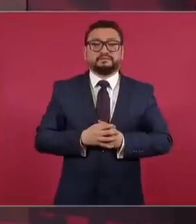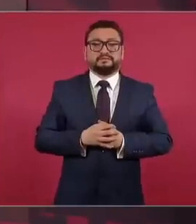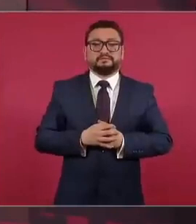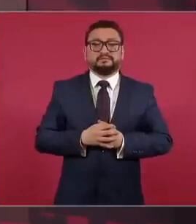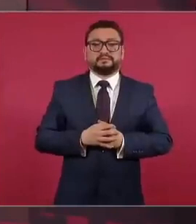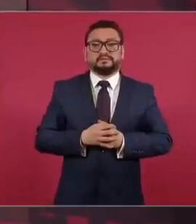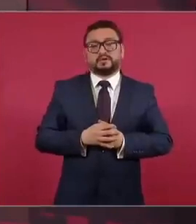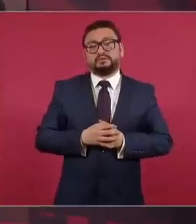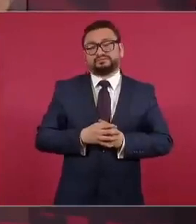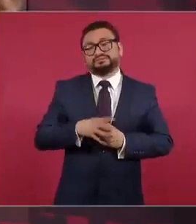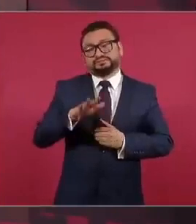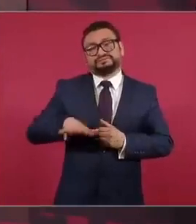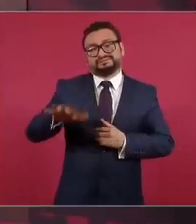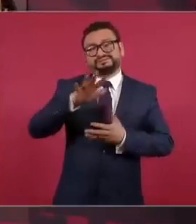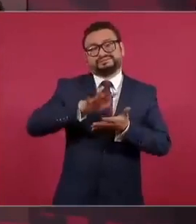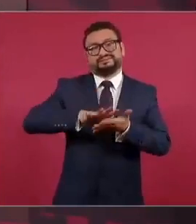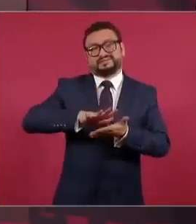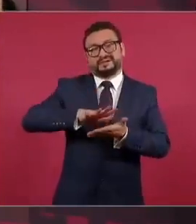la mayoría,